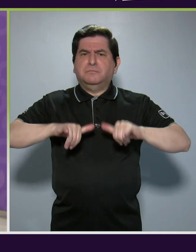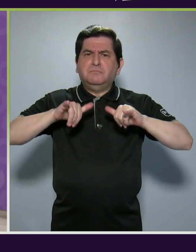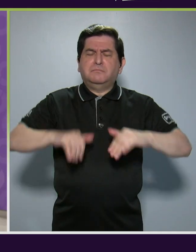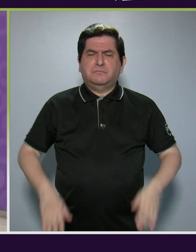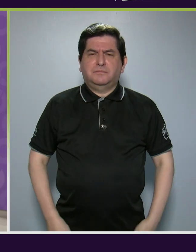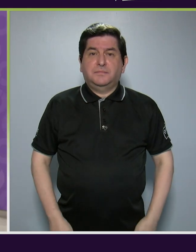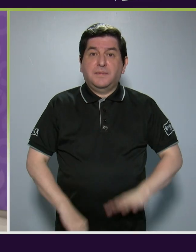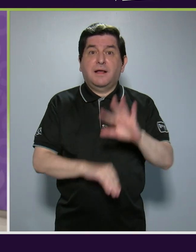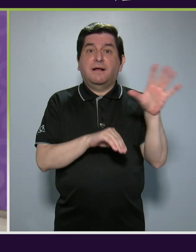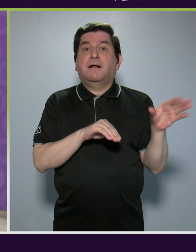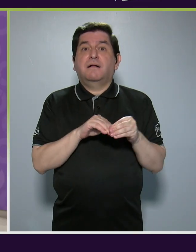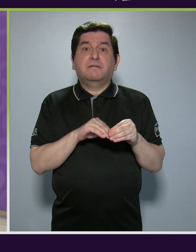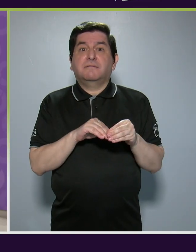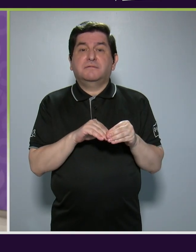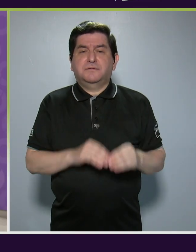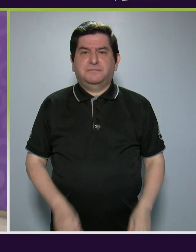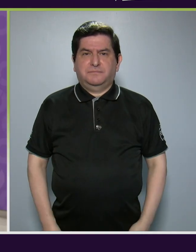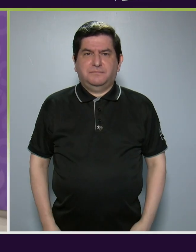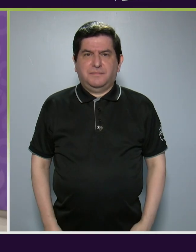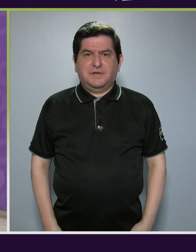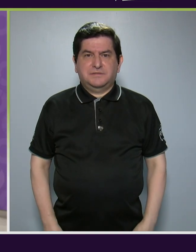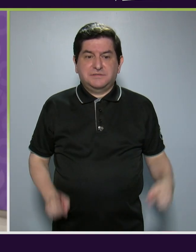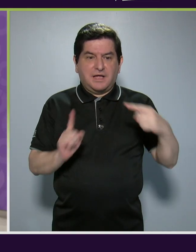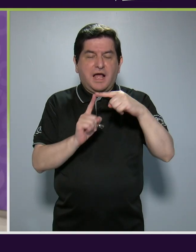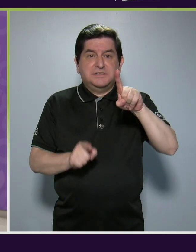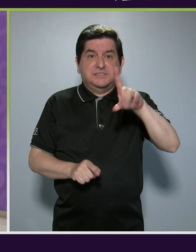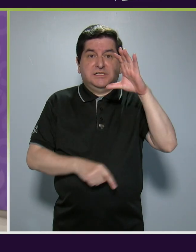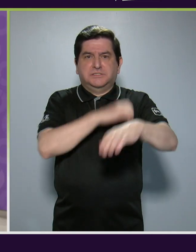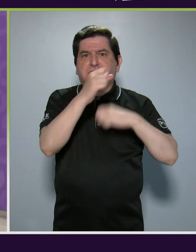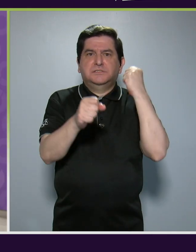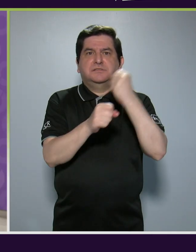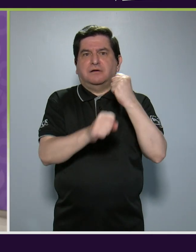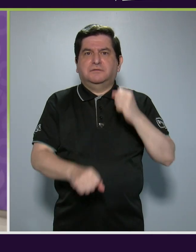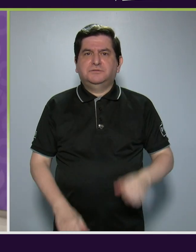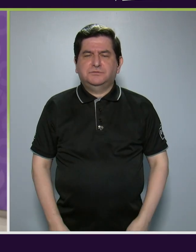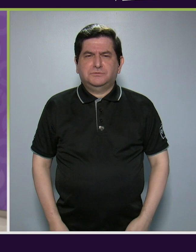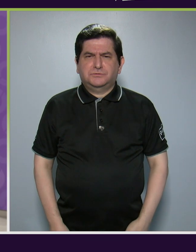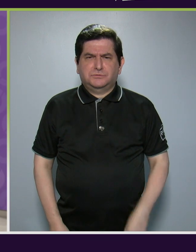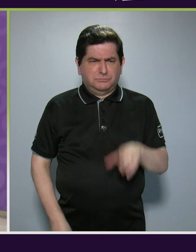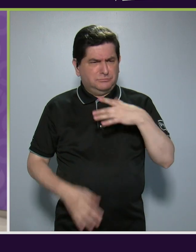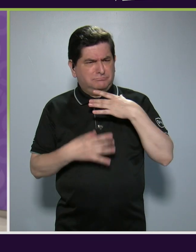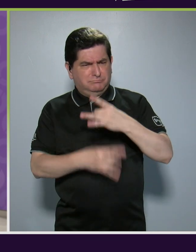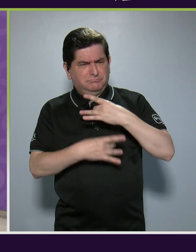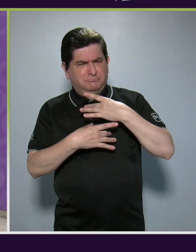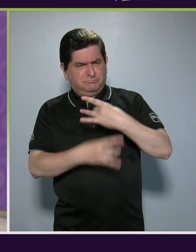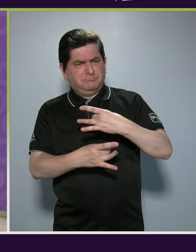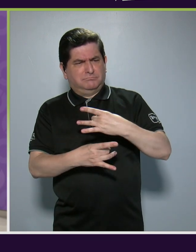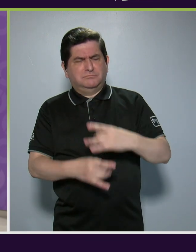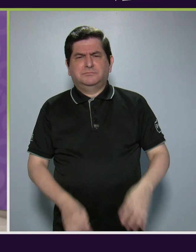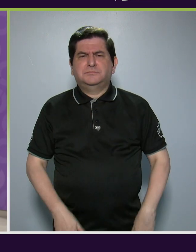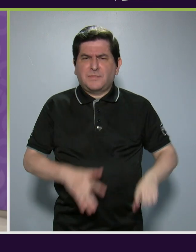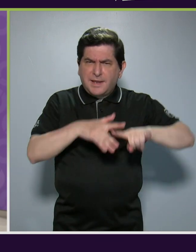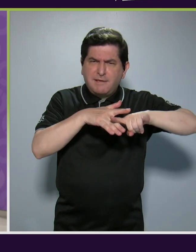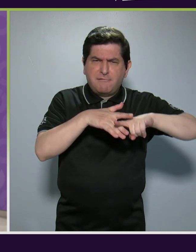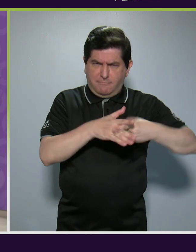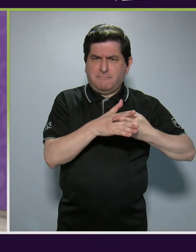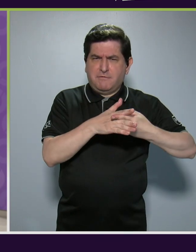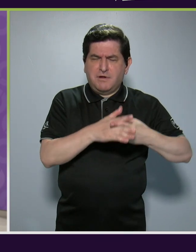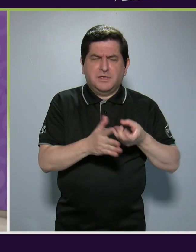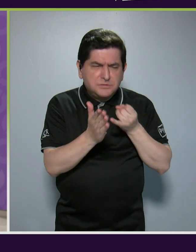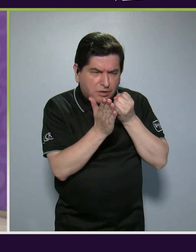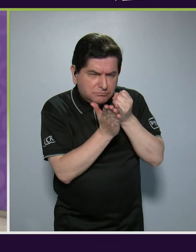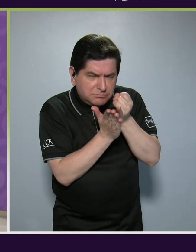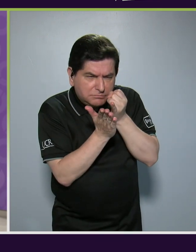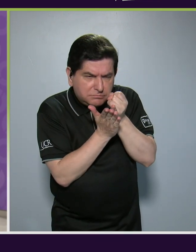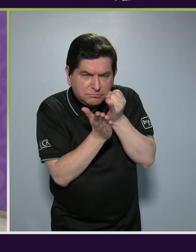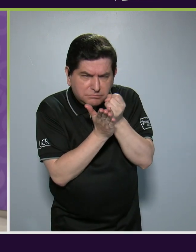y además llegaban a los 100 años, ¿verdad? Entonces eso llama la atención y se empieza a